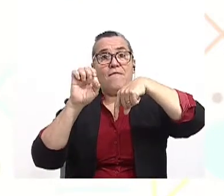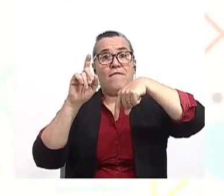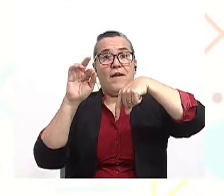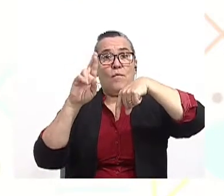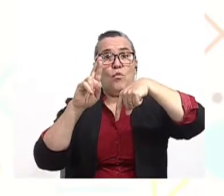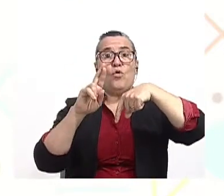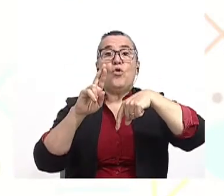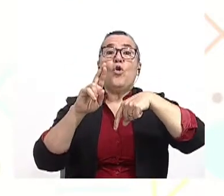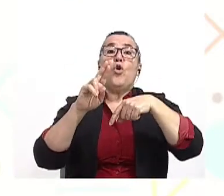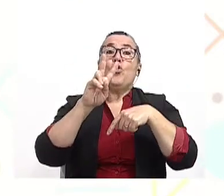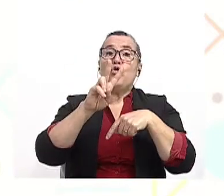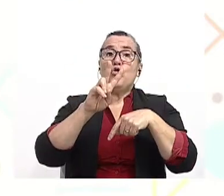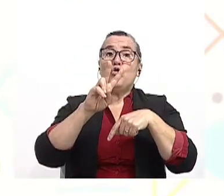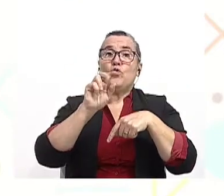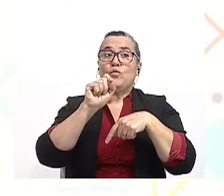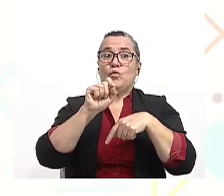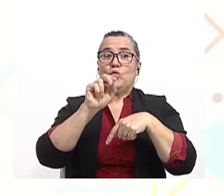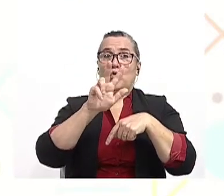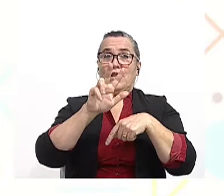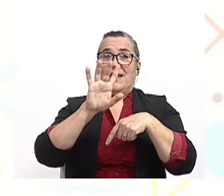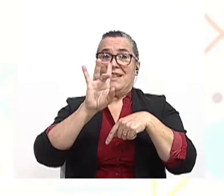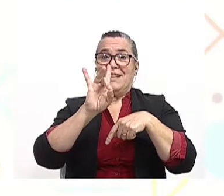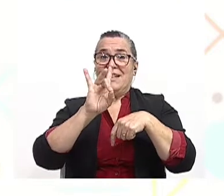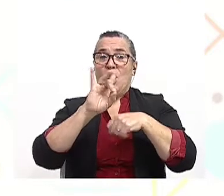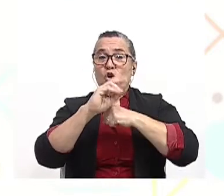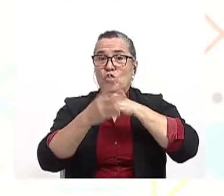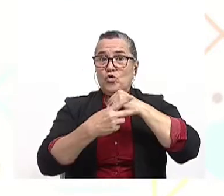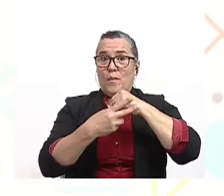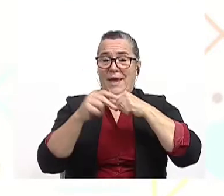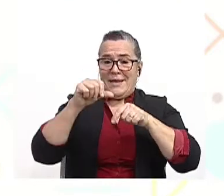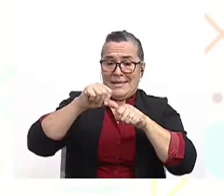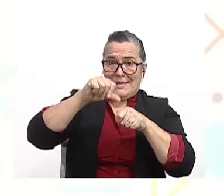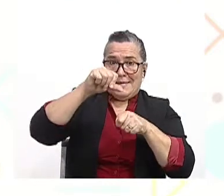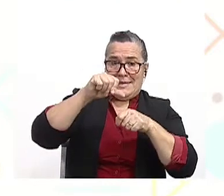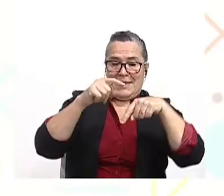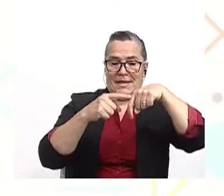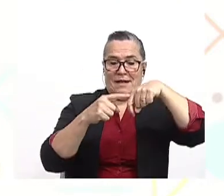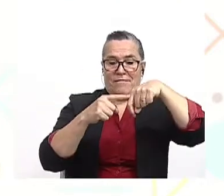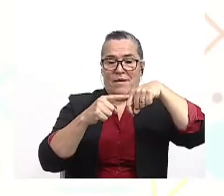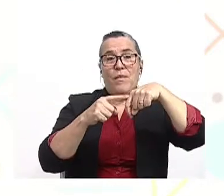2,38 veces la longitud máxima del fémur más